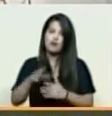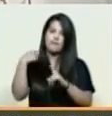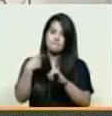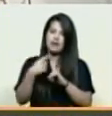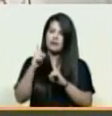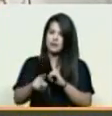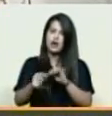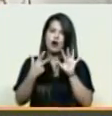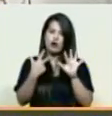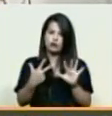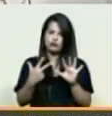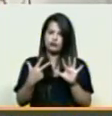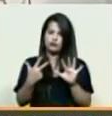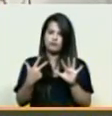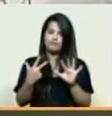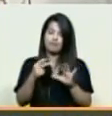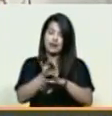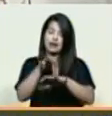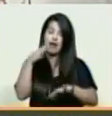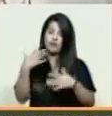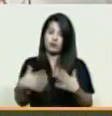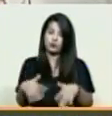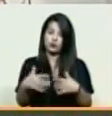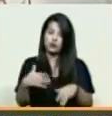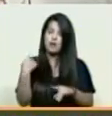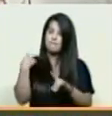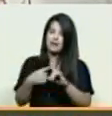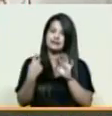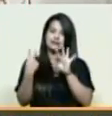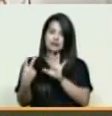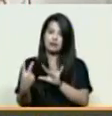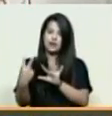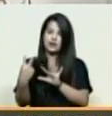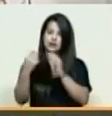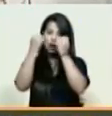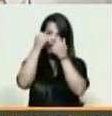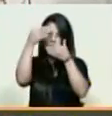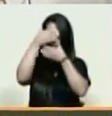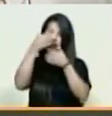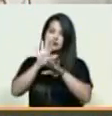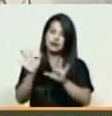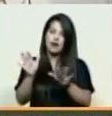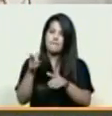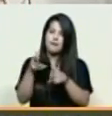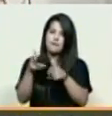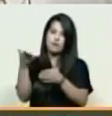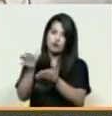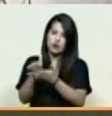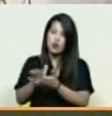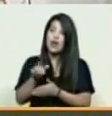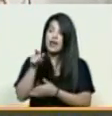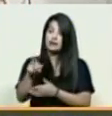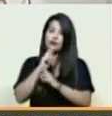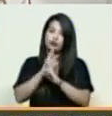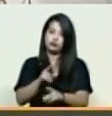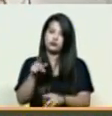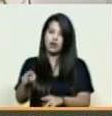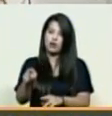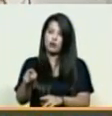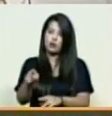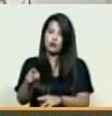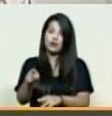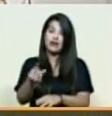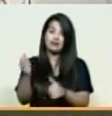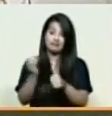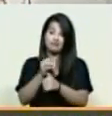también 8 en estado de gravedad y también 7 terroristas abatidos. Ese es el saldo, pues, de esta operación que lleva a cabo